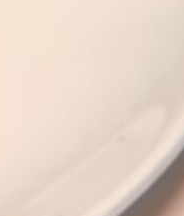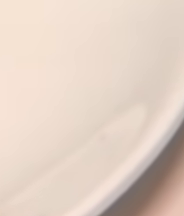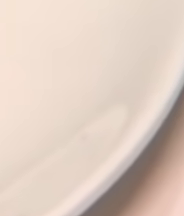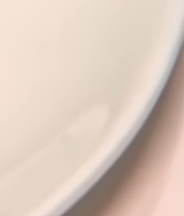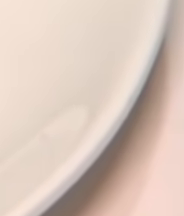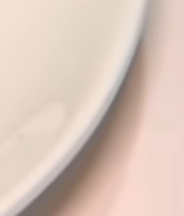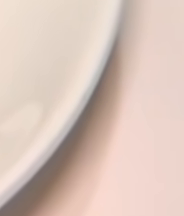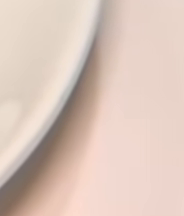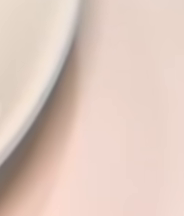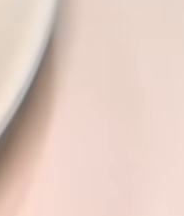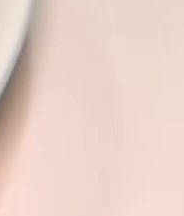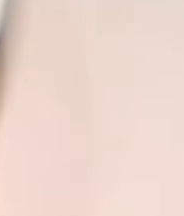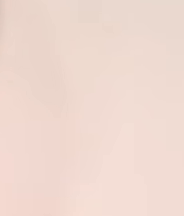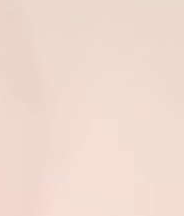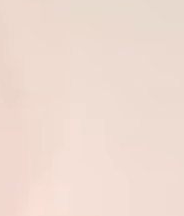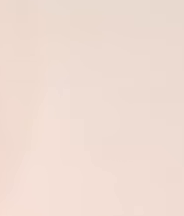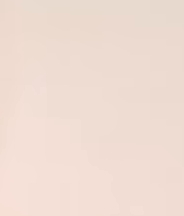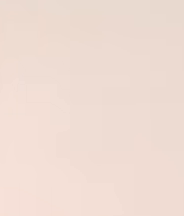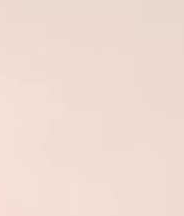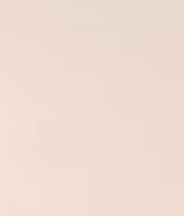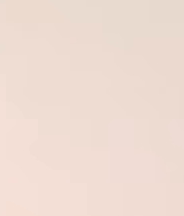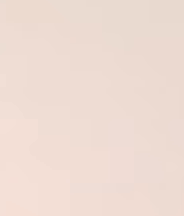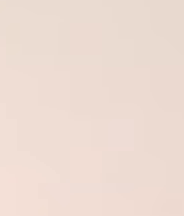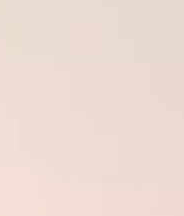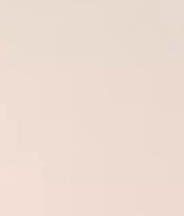ah ah